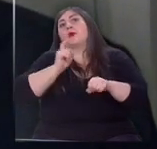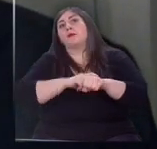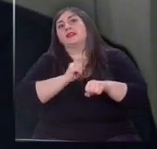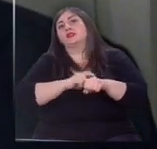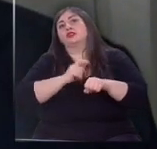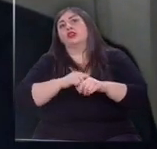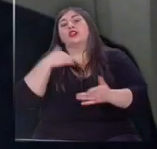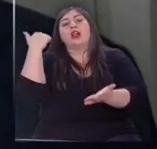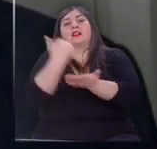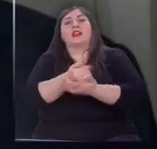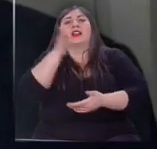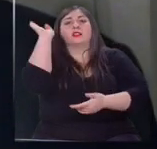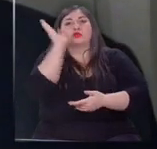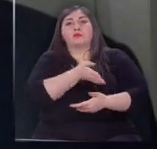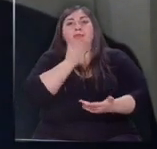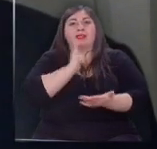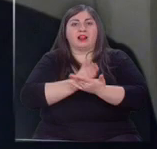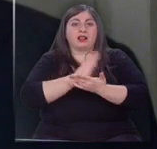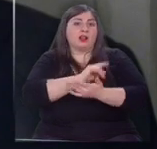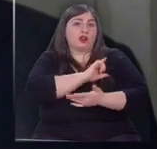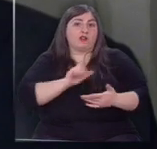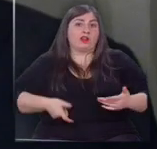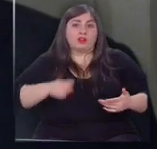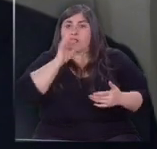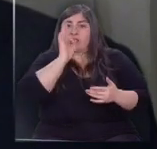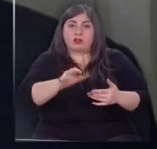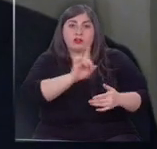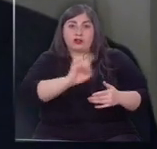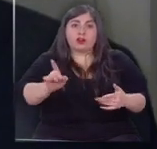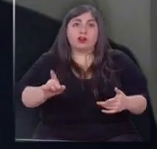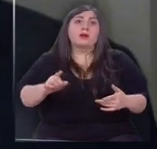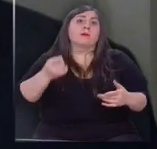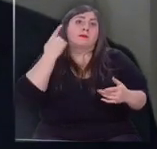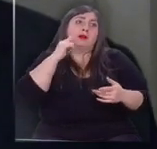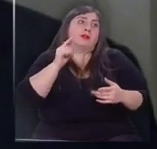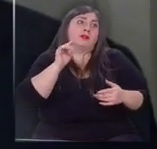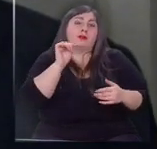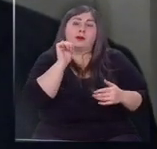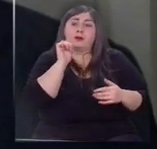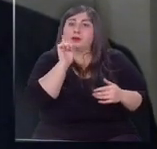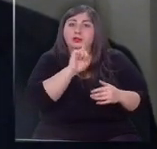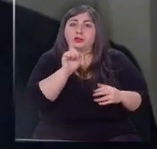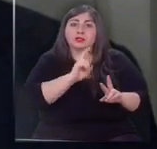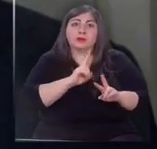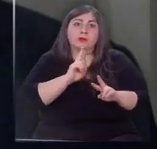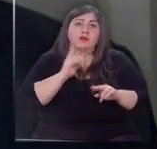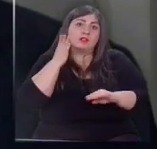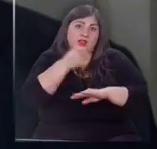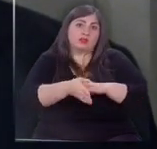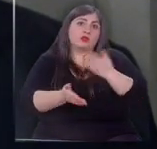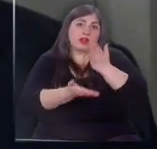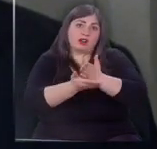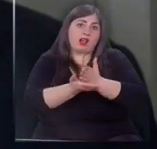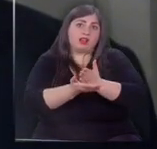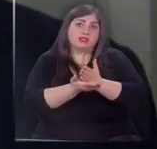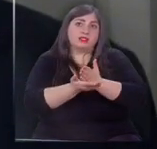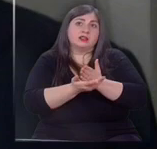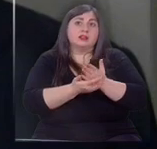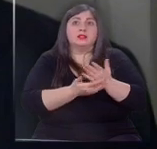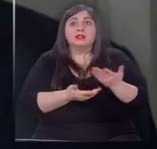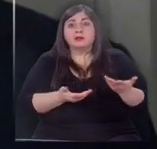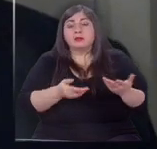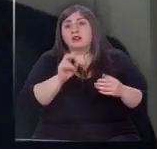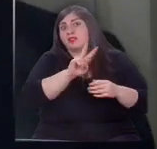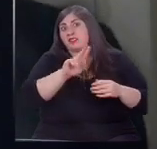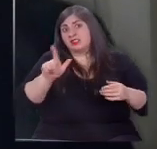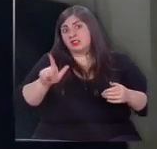dijeron hay que suspender las clases, el gobierno señaló que no, pero los alcaldes dijeron, mire, en la práctica no estamos yendo a clases, los sostenedores no están realizando. Probablemente para el 27, para